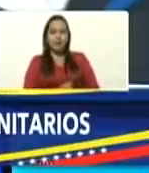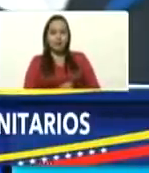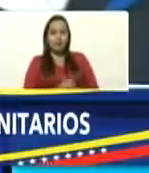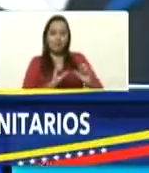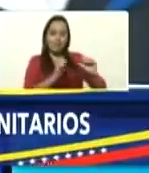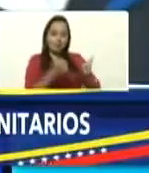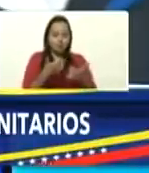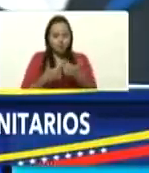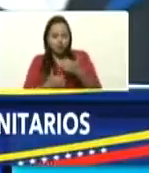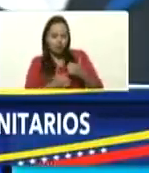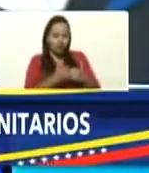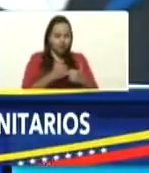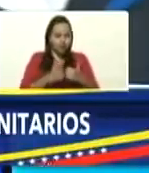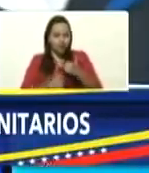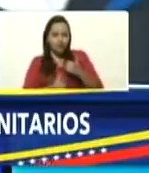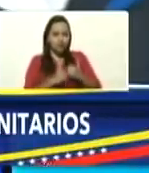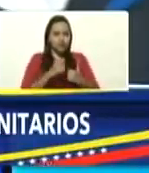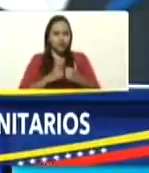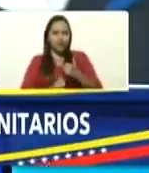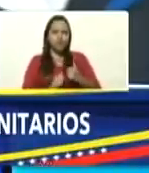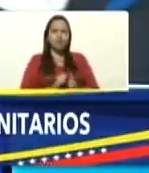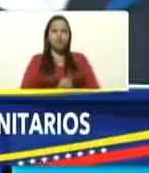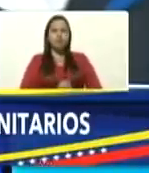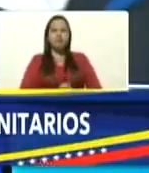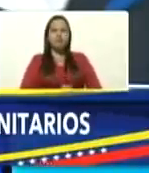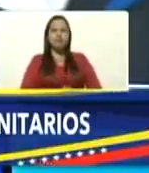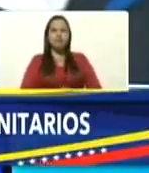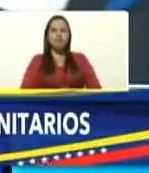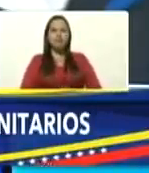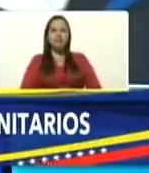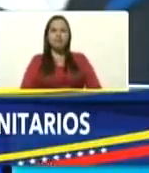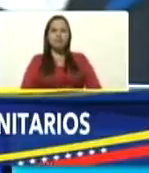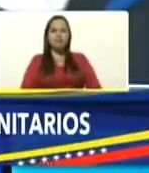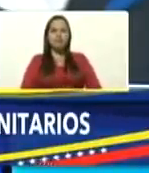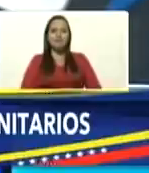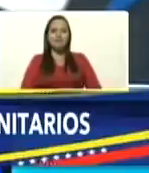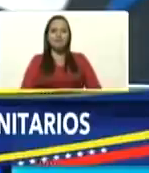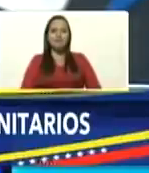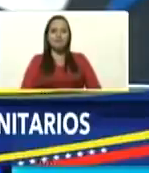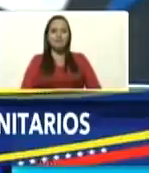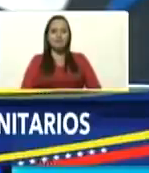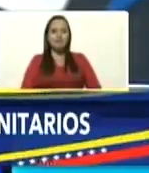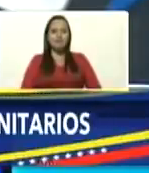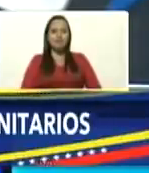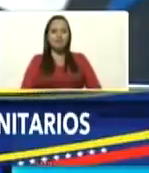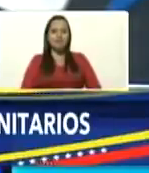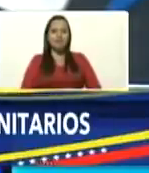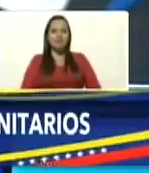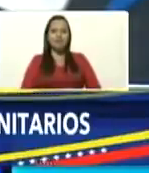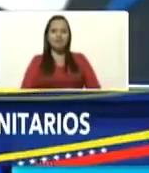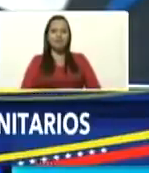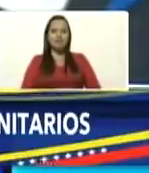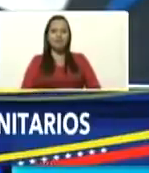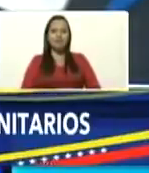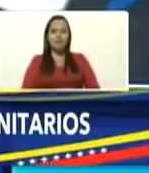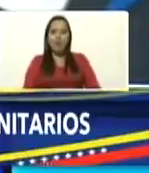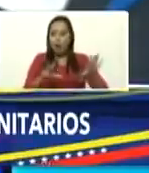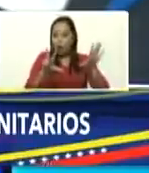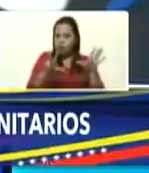taca, taca, taca, taca, taca, taca, taca, taca, taca, a las